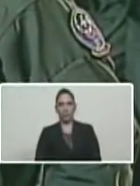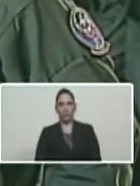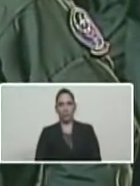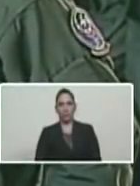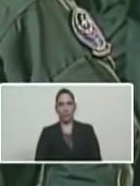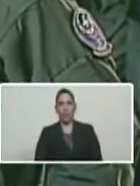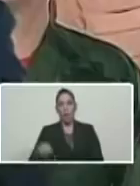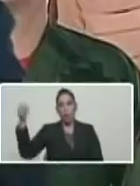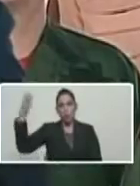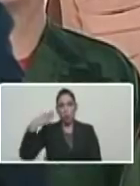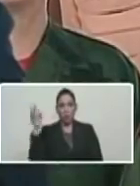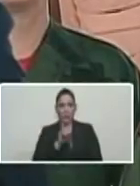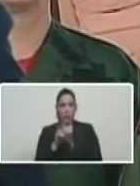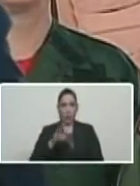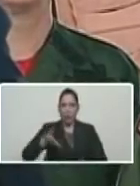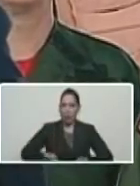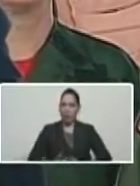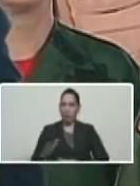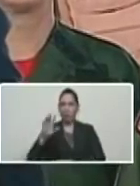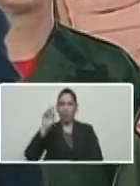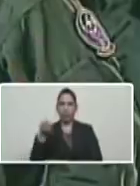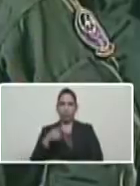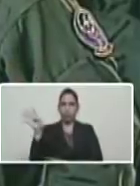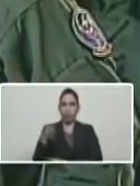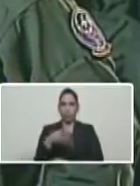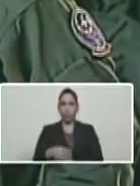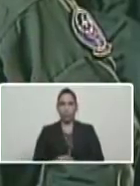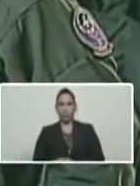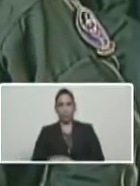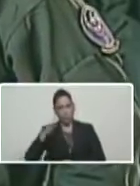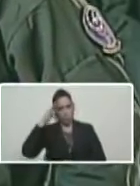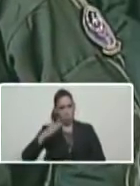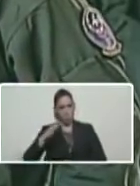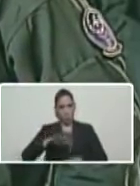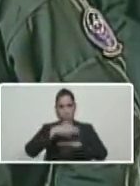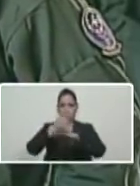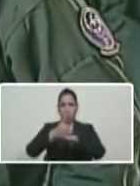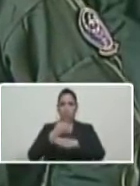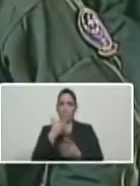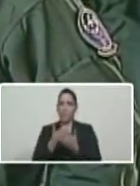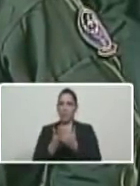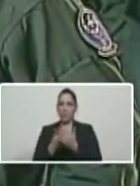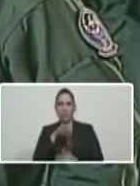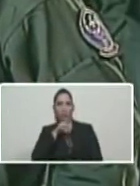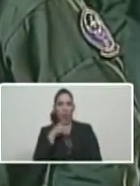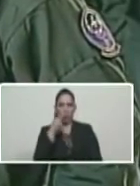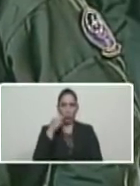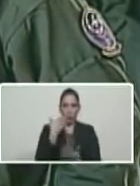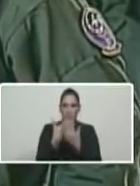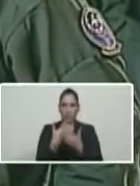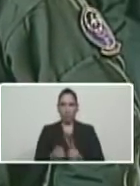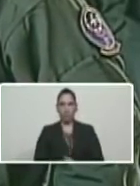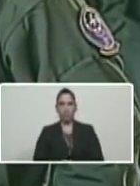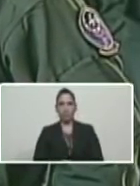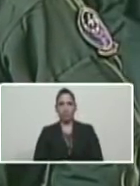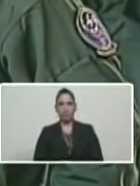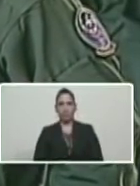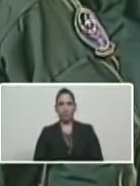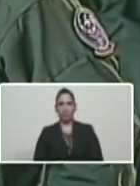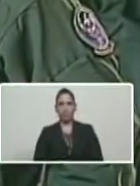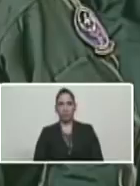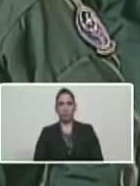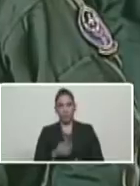de Venezuela nace en el Esequibo. Nace en el Esequibo. Mi comandante en jefe, permiso para hablar con usted. Adelante.